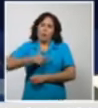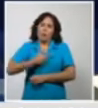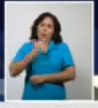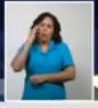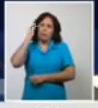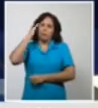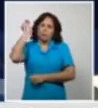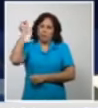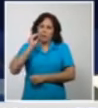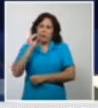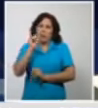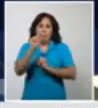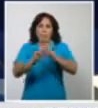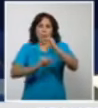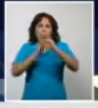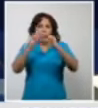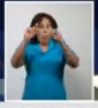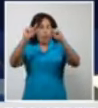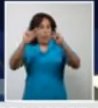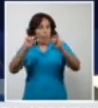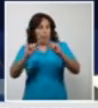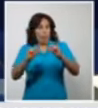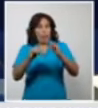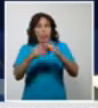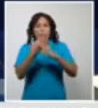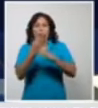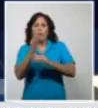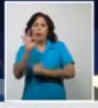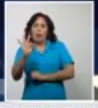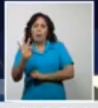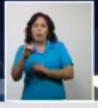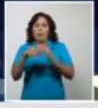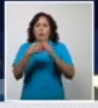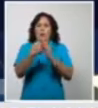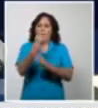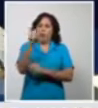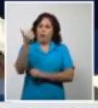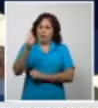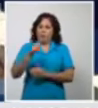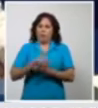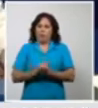Va disminuyendo hasta el día 8, día 10. Ahora,